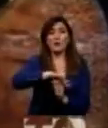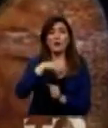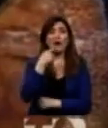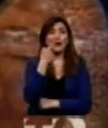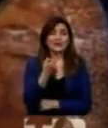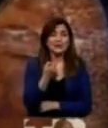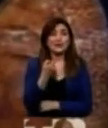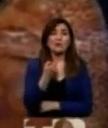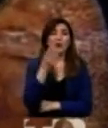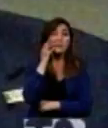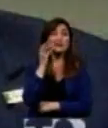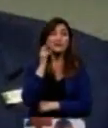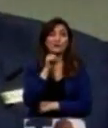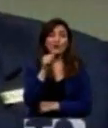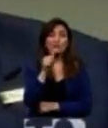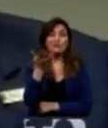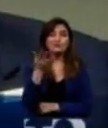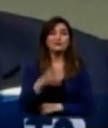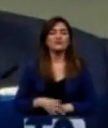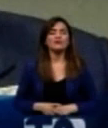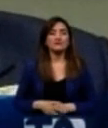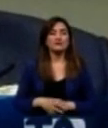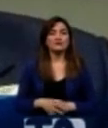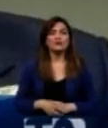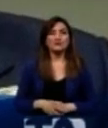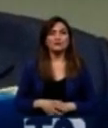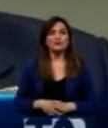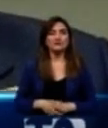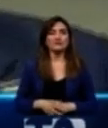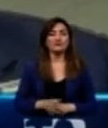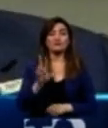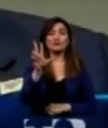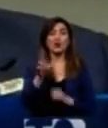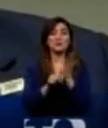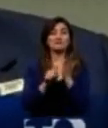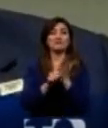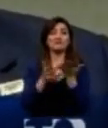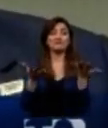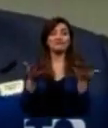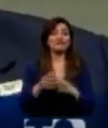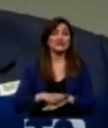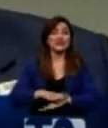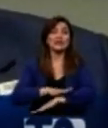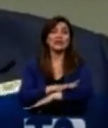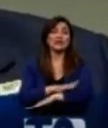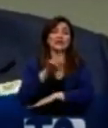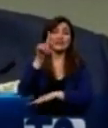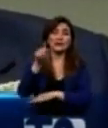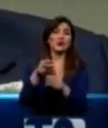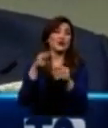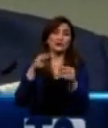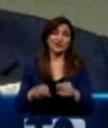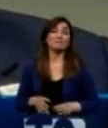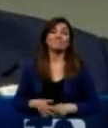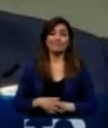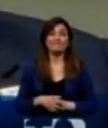habla únicamente de inexperiencia. Hay negligencia manifiesta por lo menos de estos tres ministros. Yo creo que por sensibilidad mínima ellos deberían